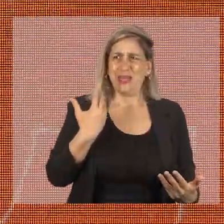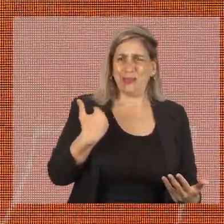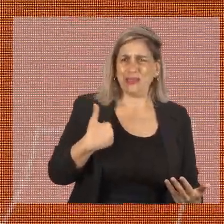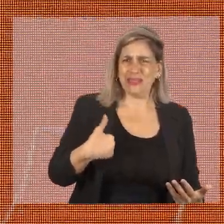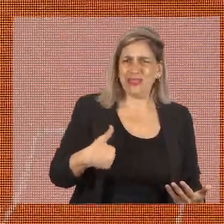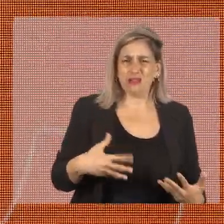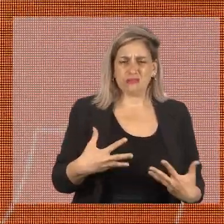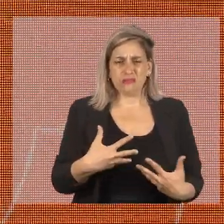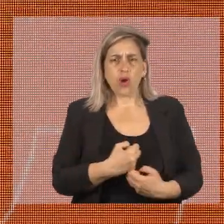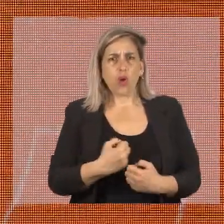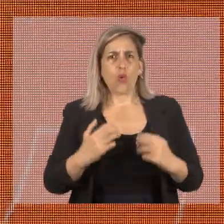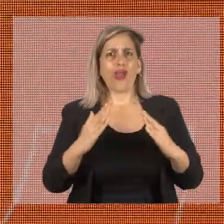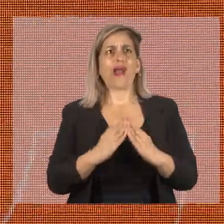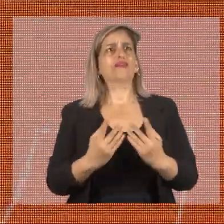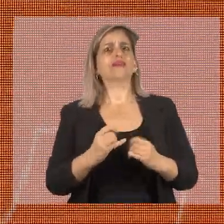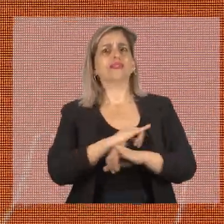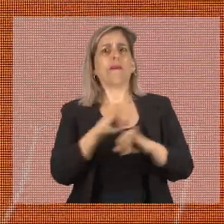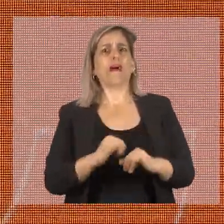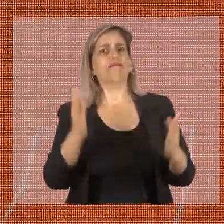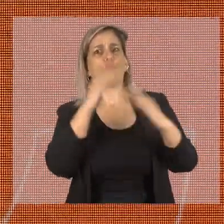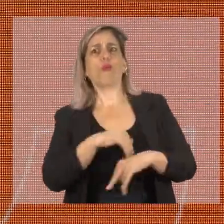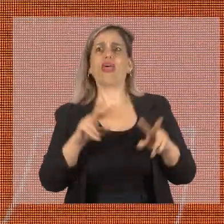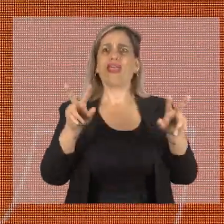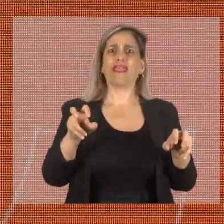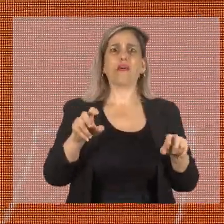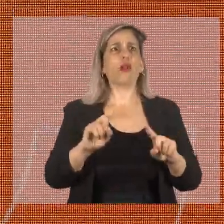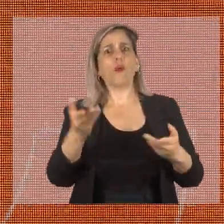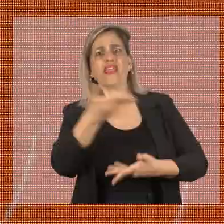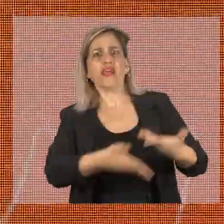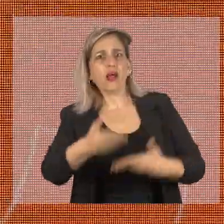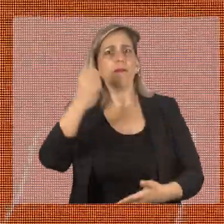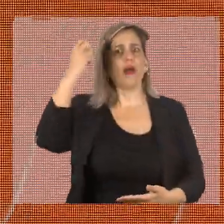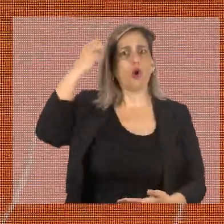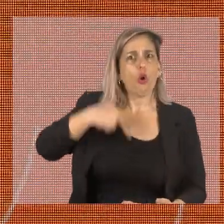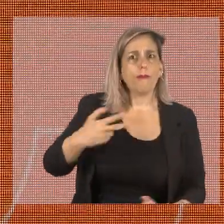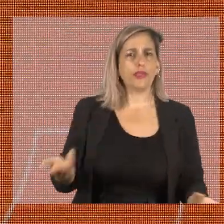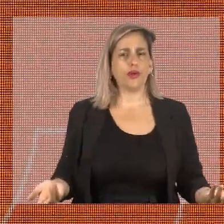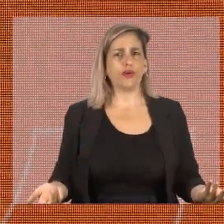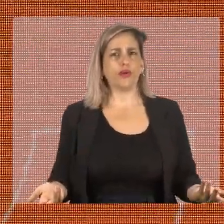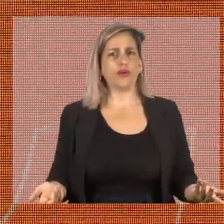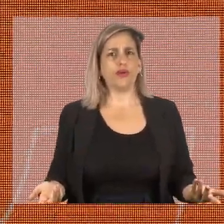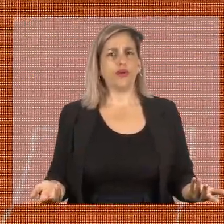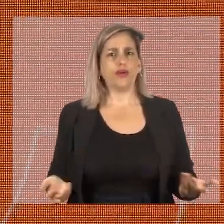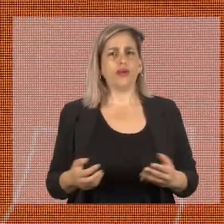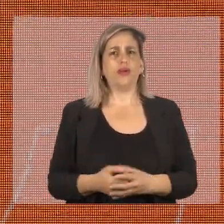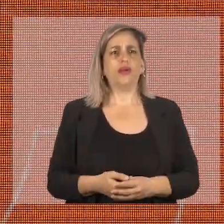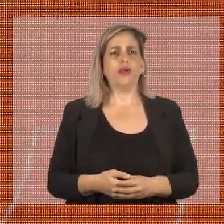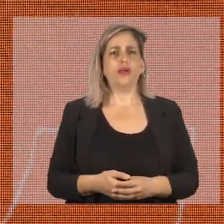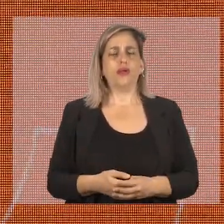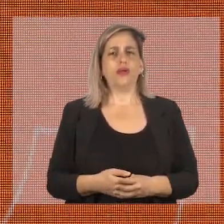que en una casa, para estar en paz, no se pueda hablar de fútbol ni de política.